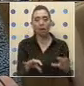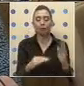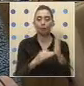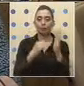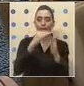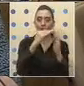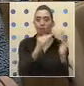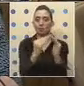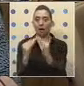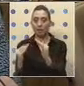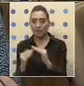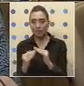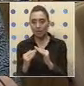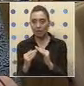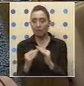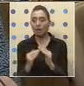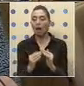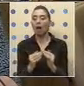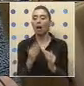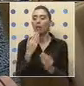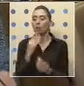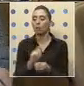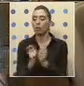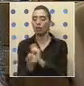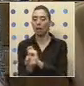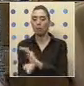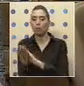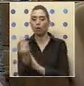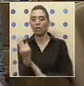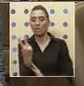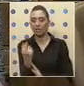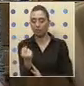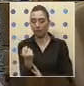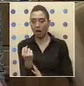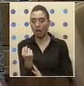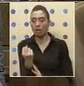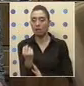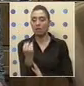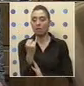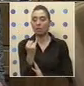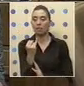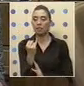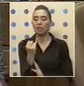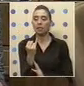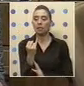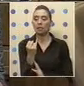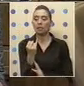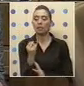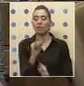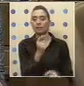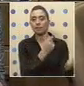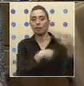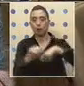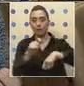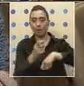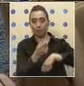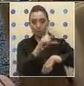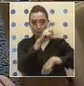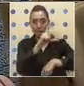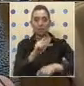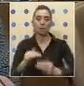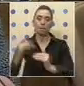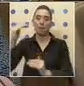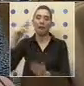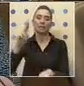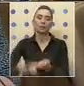las viviendas, desde los cambios propuestos en el IVA hasta grabar el mayor valor en su enajenación? Un